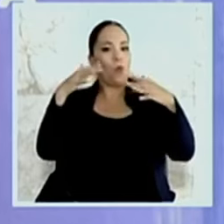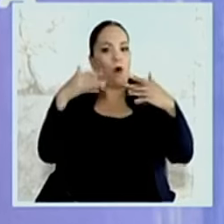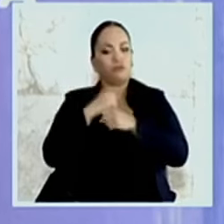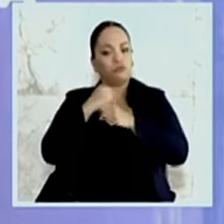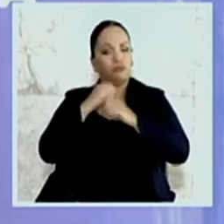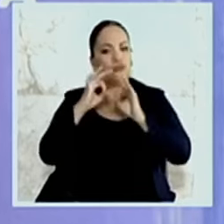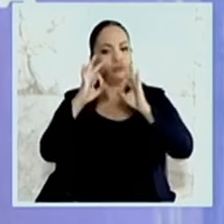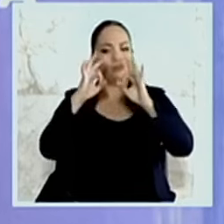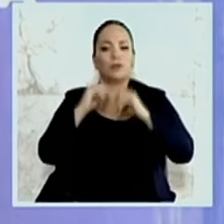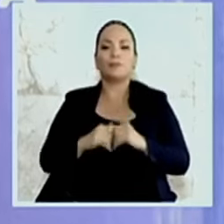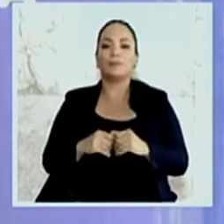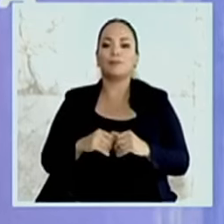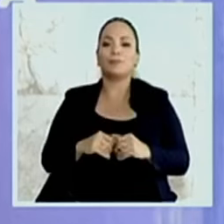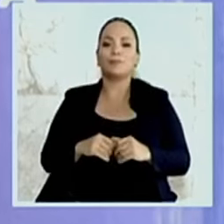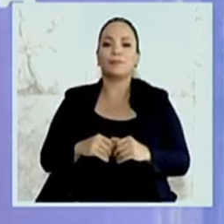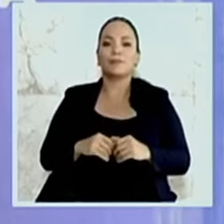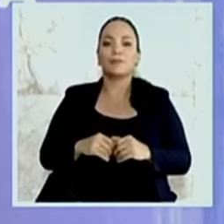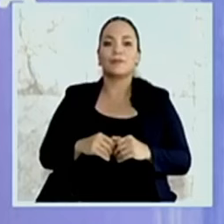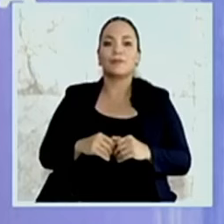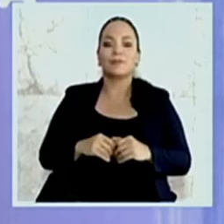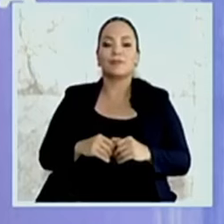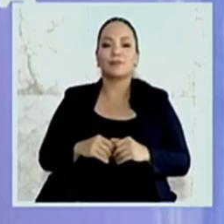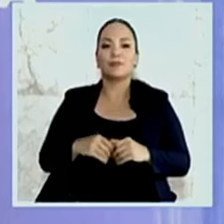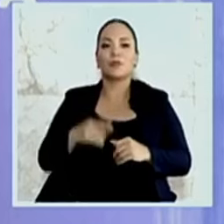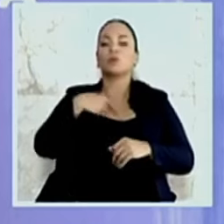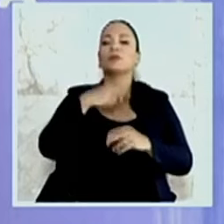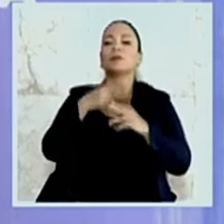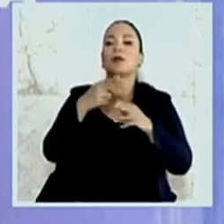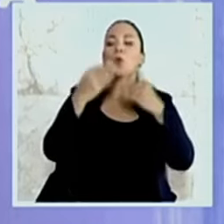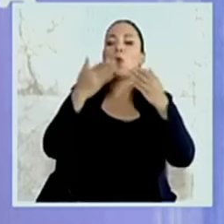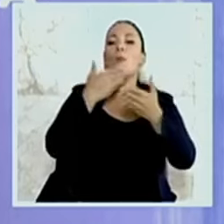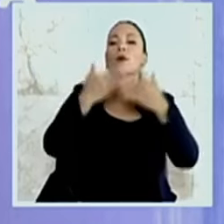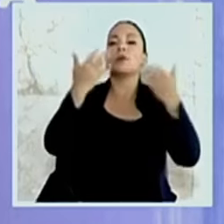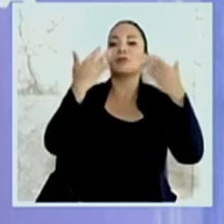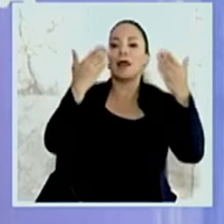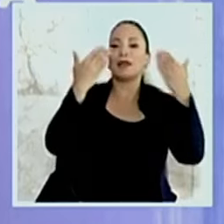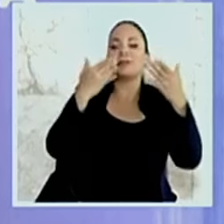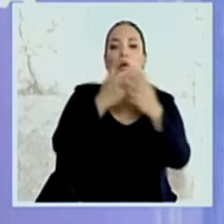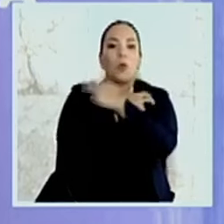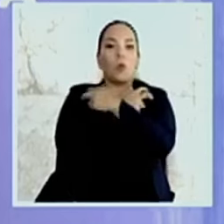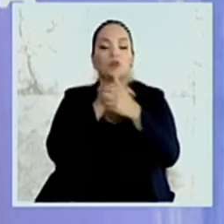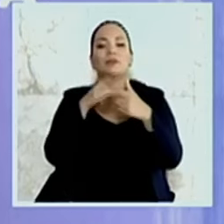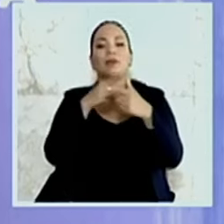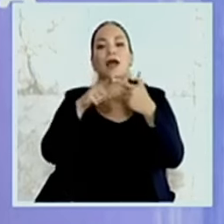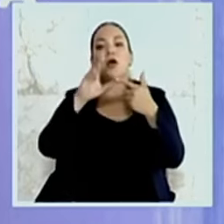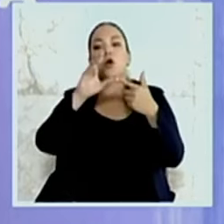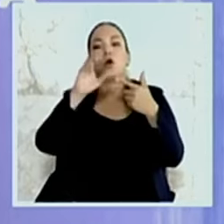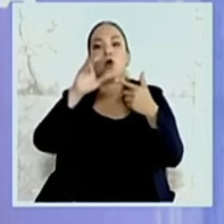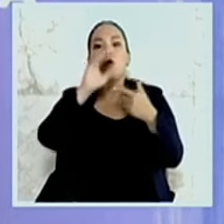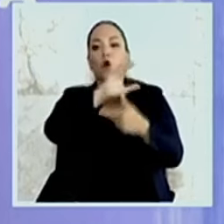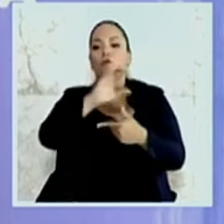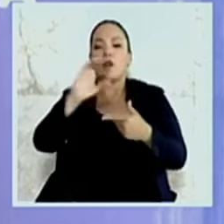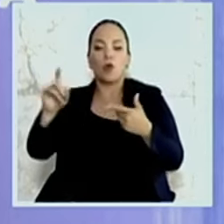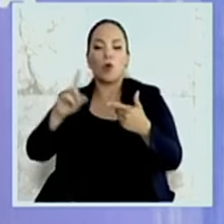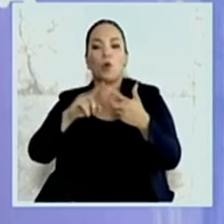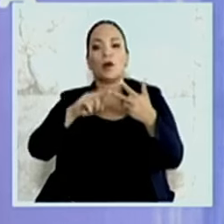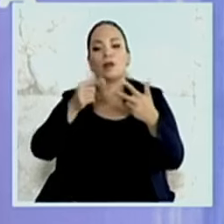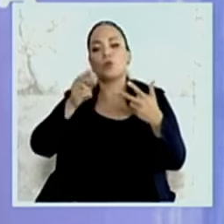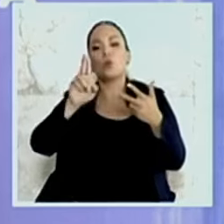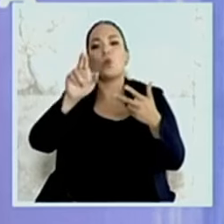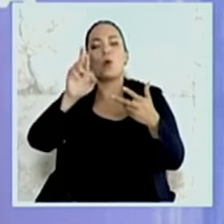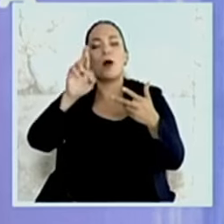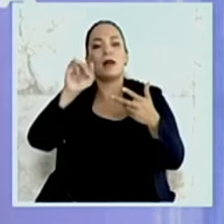otros casos en que el ICE está trabajando, el ICE está volando en ese sentido. Estamos